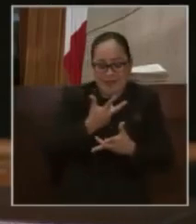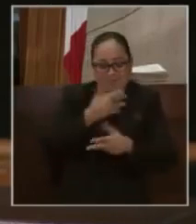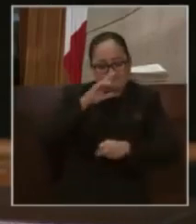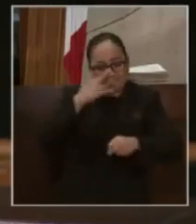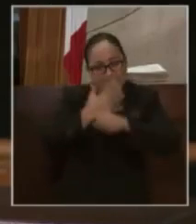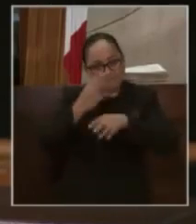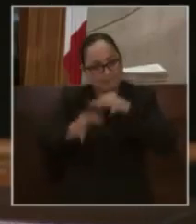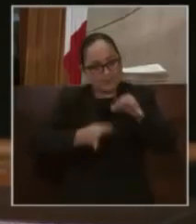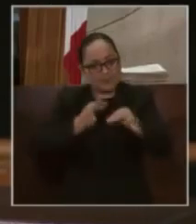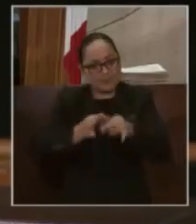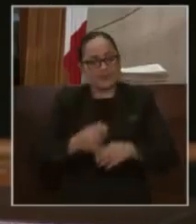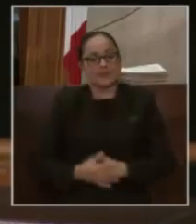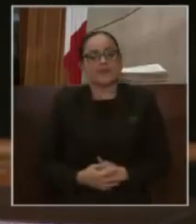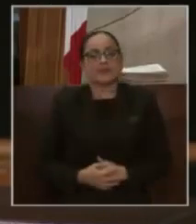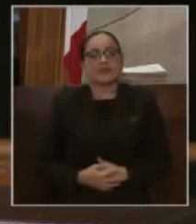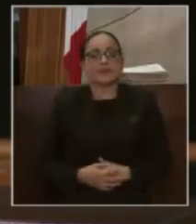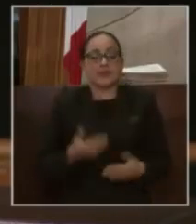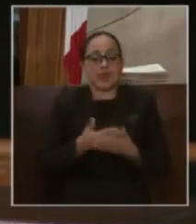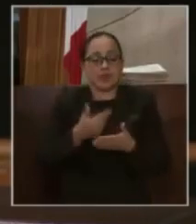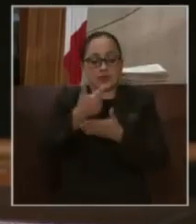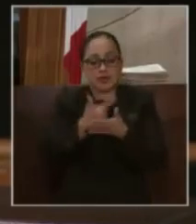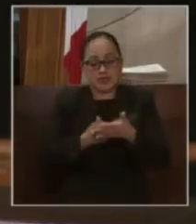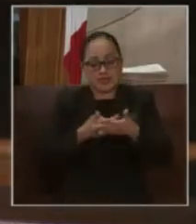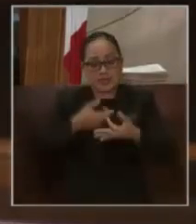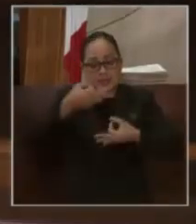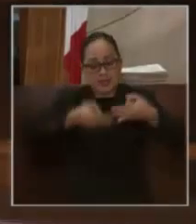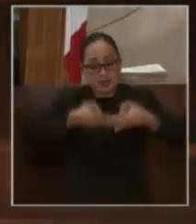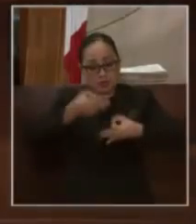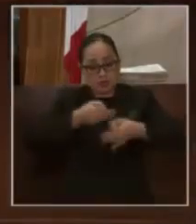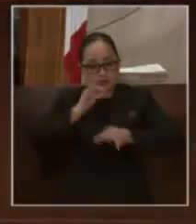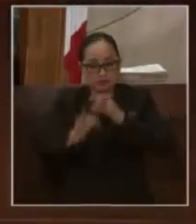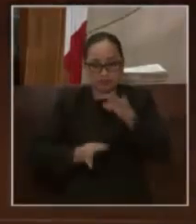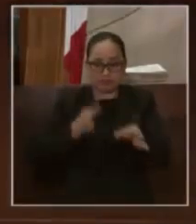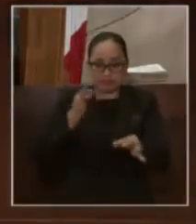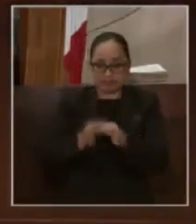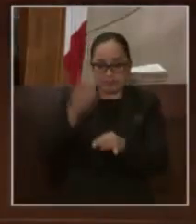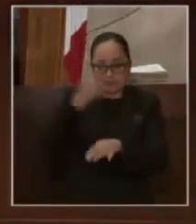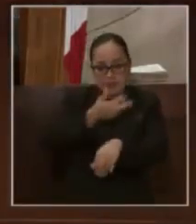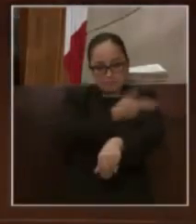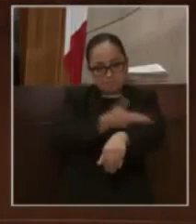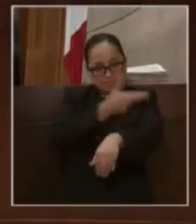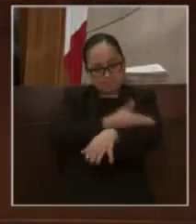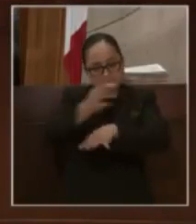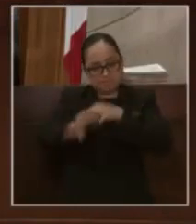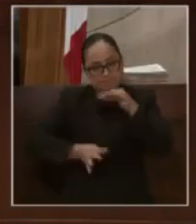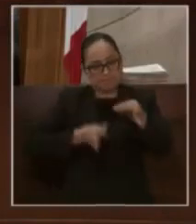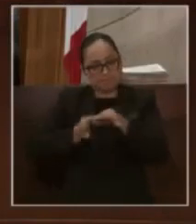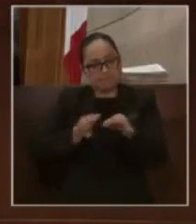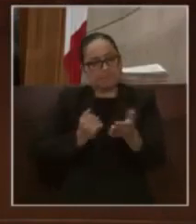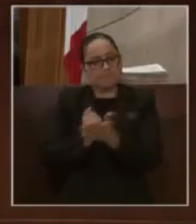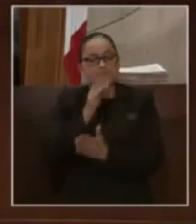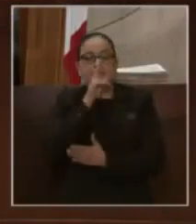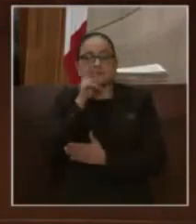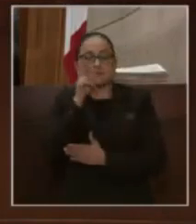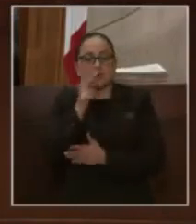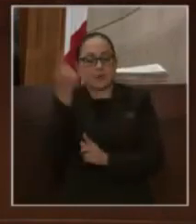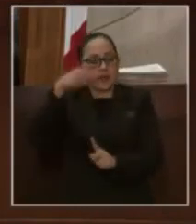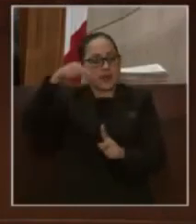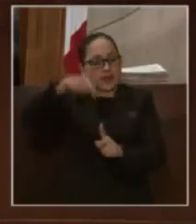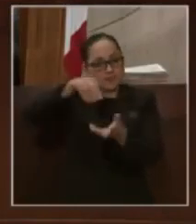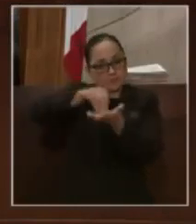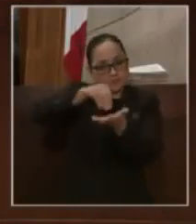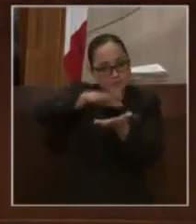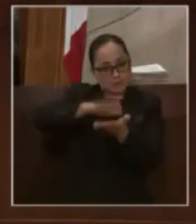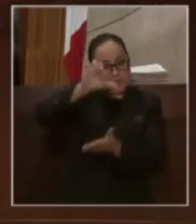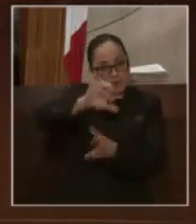función. Ahora, al haberse agotado el análisis y resolución de los asuntos objeto de esta